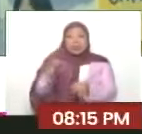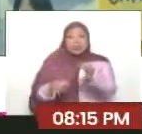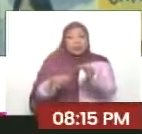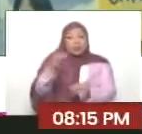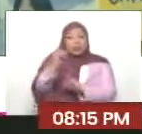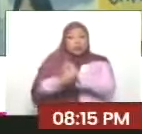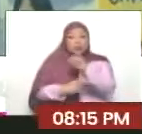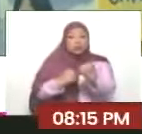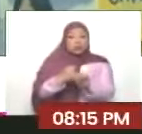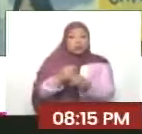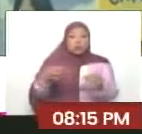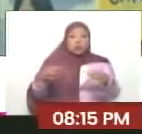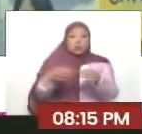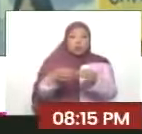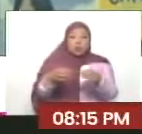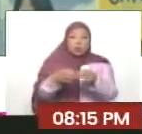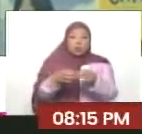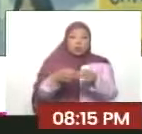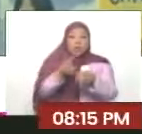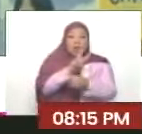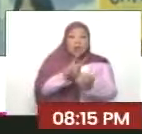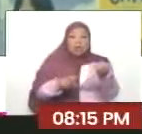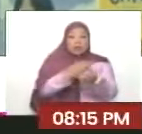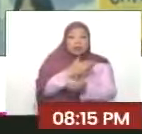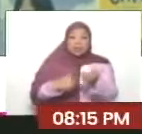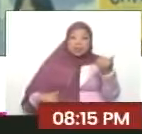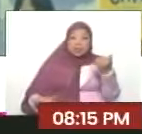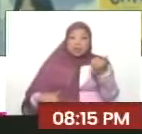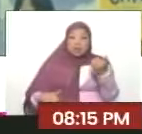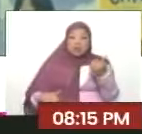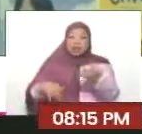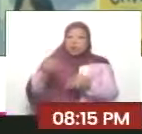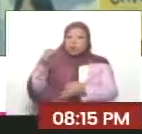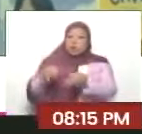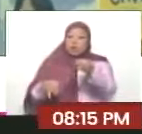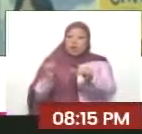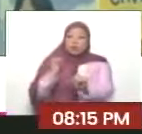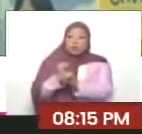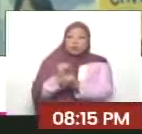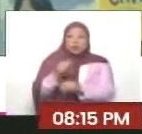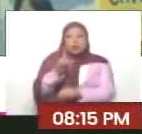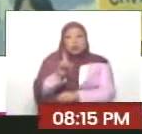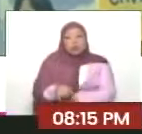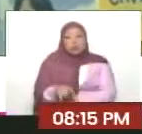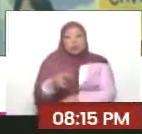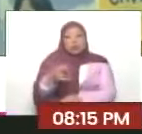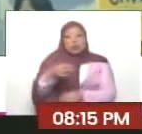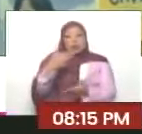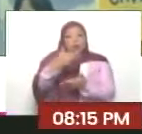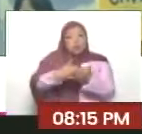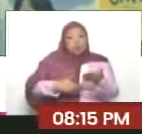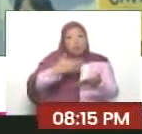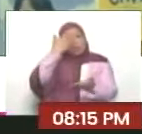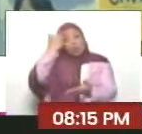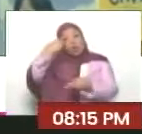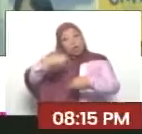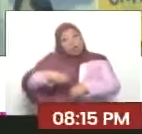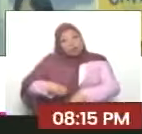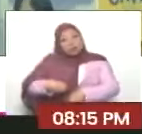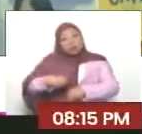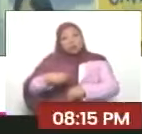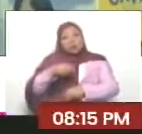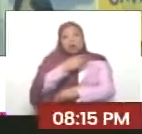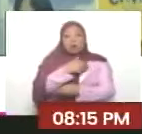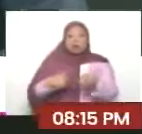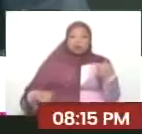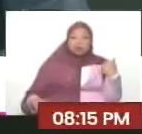Internacional. La vicepresidenta lo condenaba, usted también a través de las diferentes plataformas digitales, a pesar de que hay un memorándum de entendimiento y que Karim Khan no vino